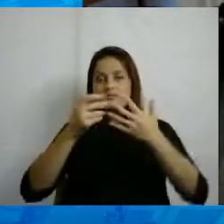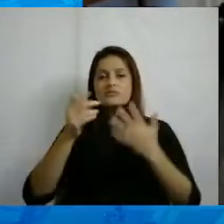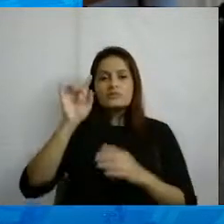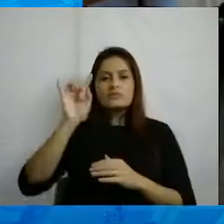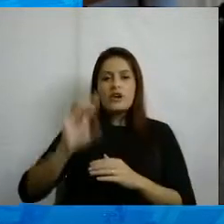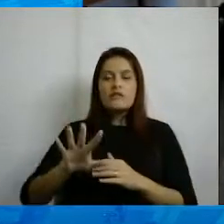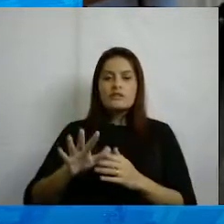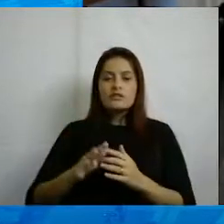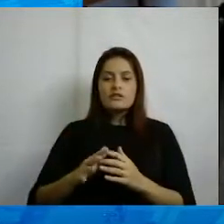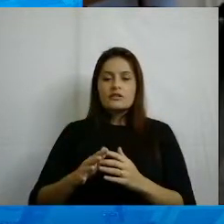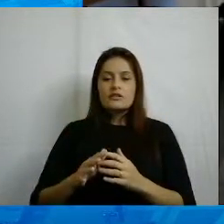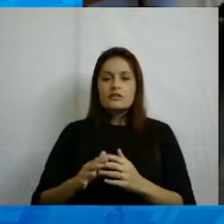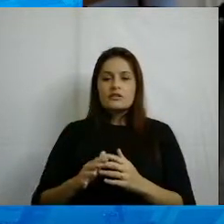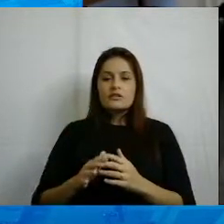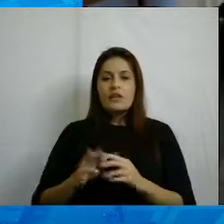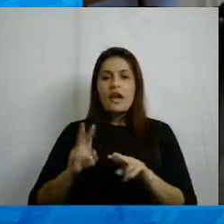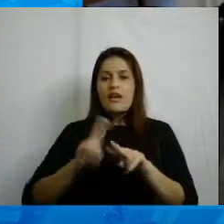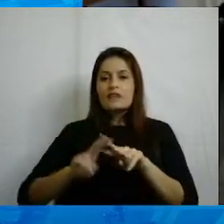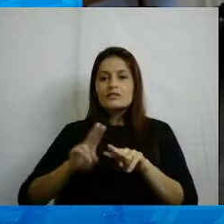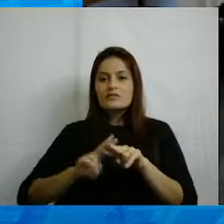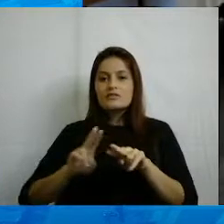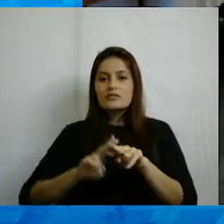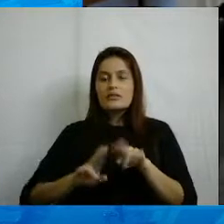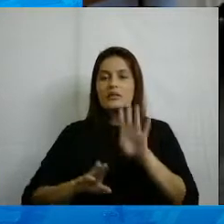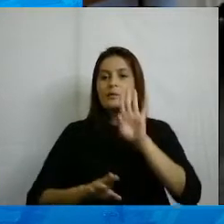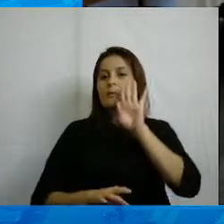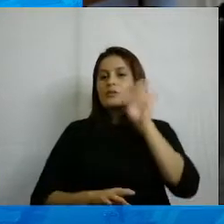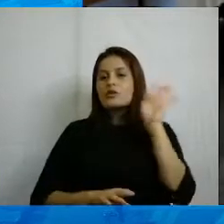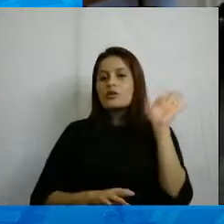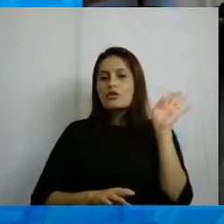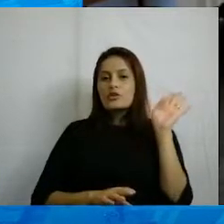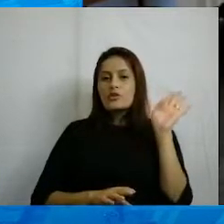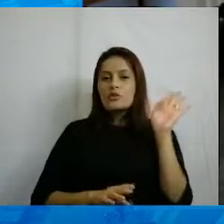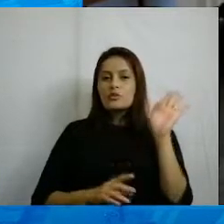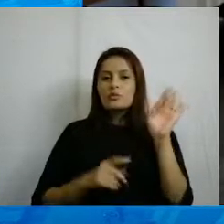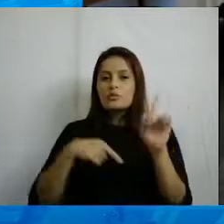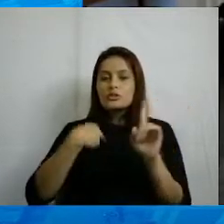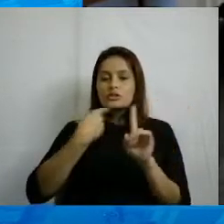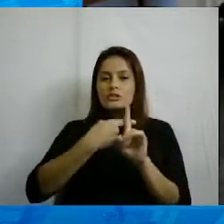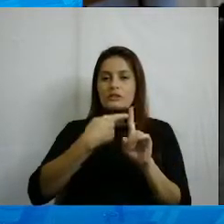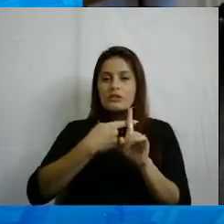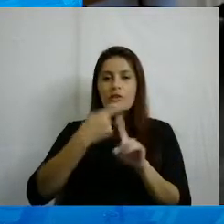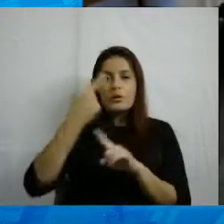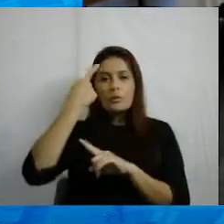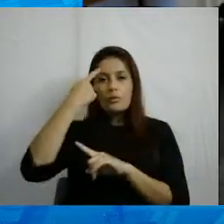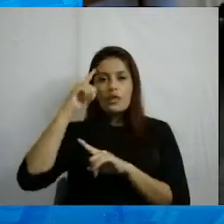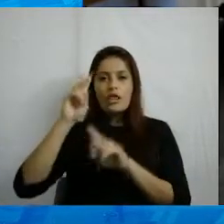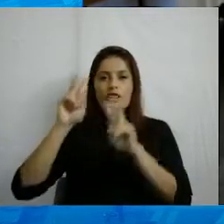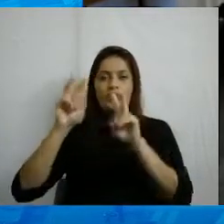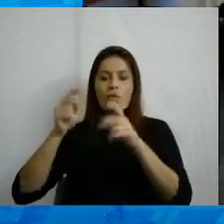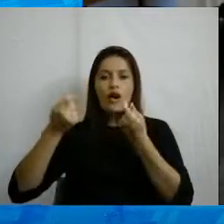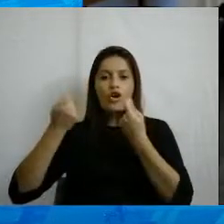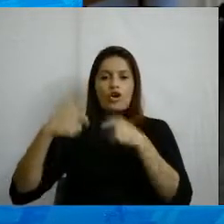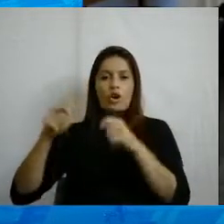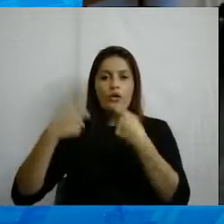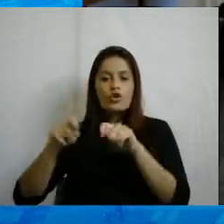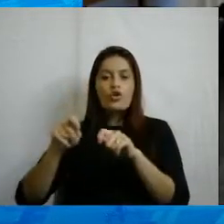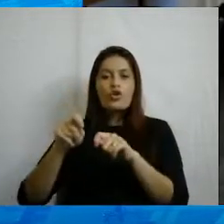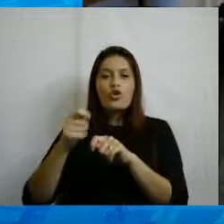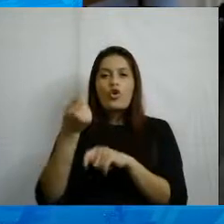la generación o la utilización de energías limpias, es positivo, pero desde el punto de vista económico y del costo, la diferencia.